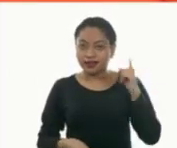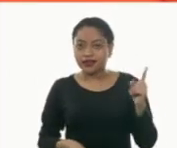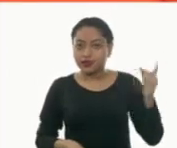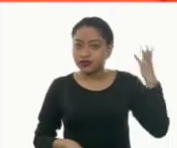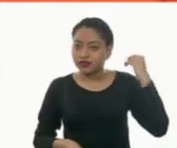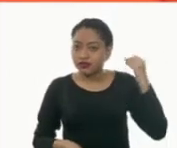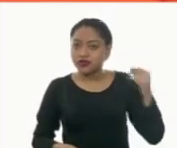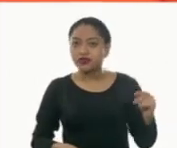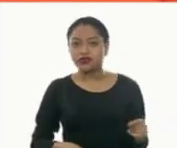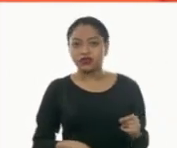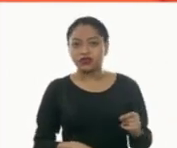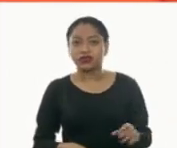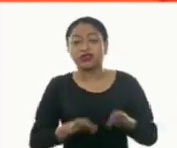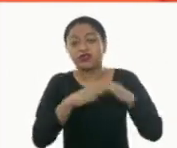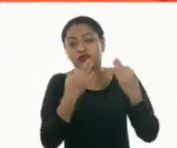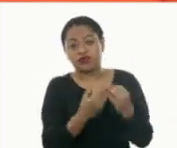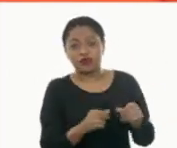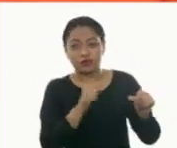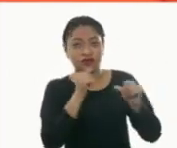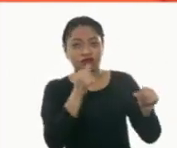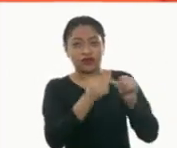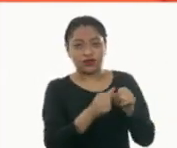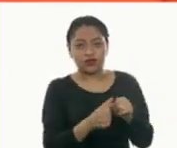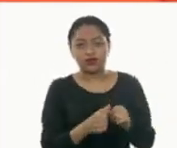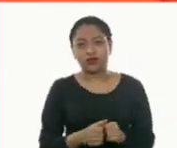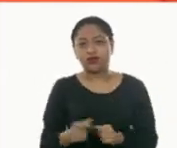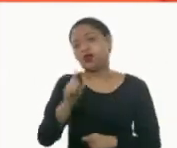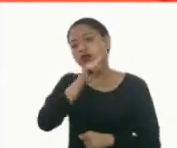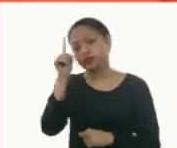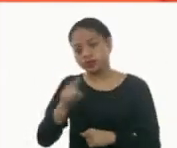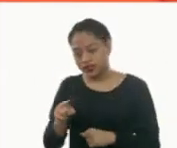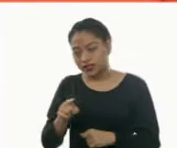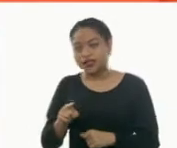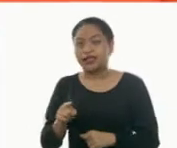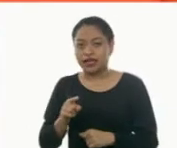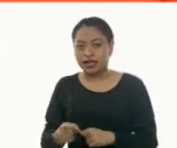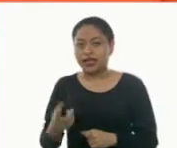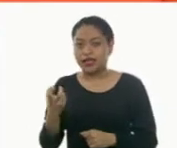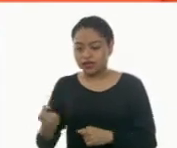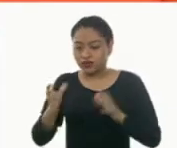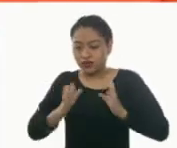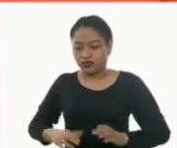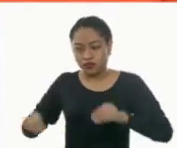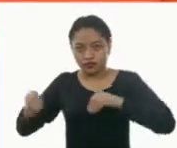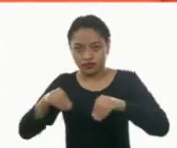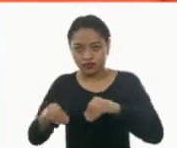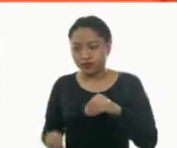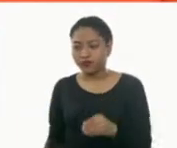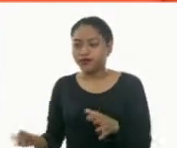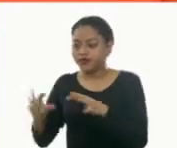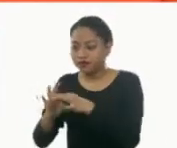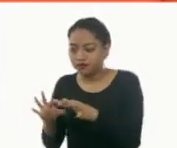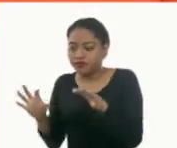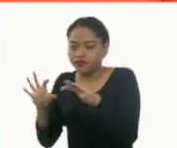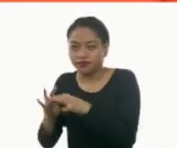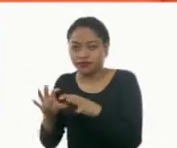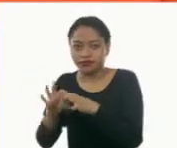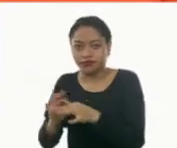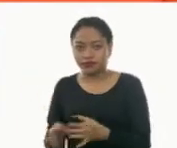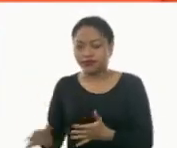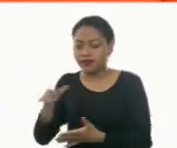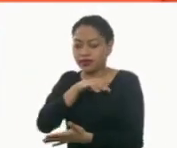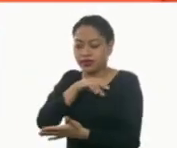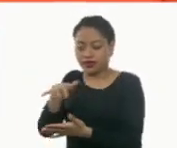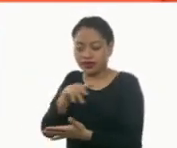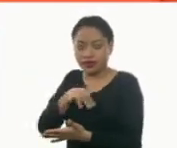o la forma. Este es el gesto de la S, ¿no? Okay. Entonces vamos uniendo gestos, leyendo con las manos